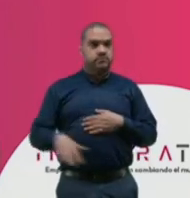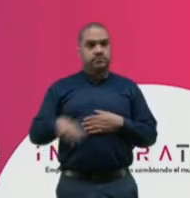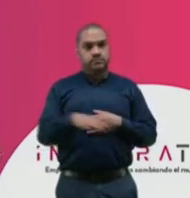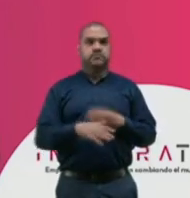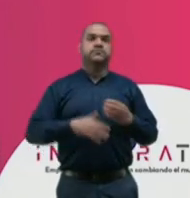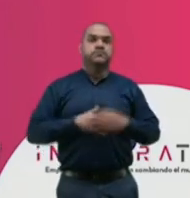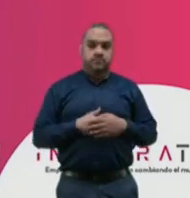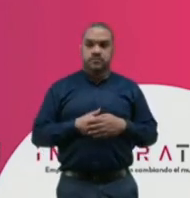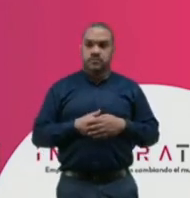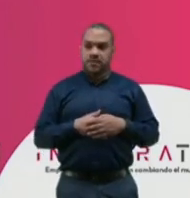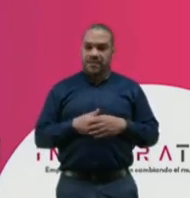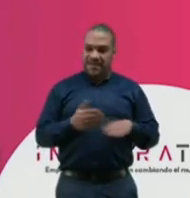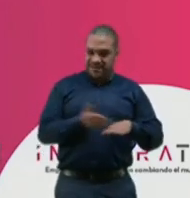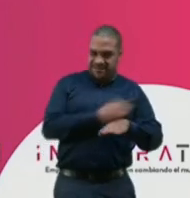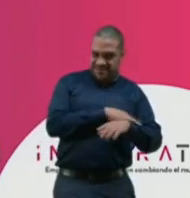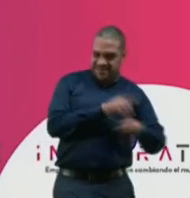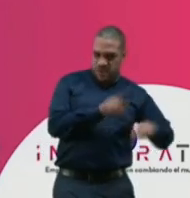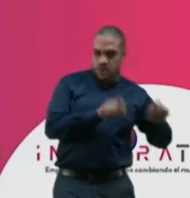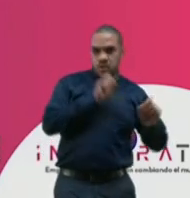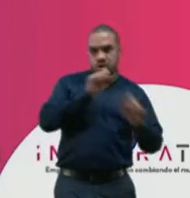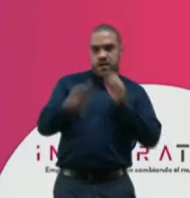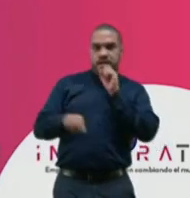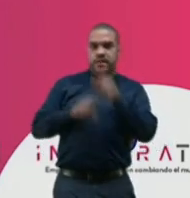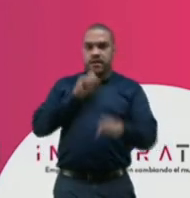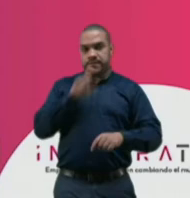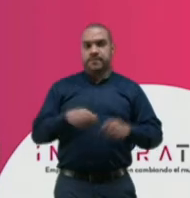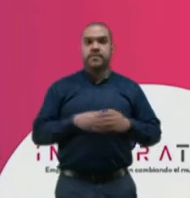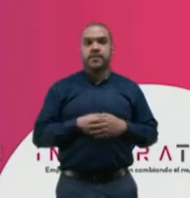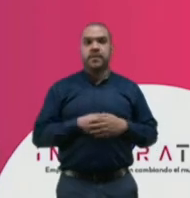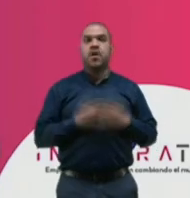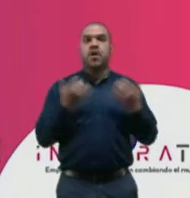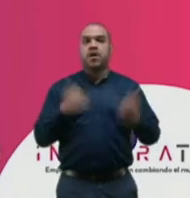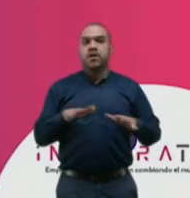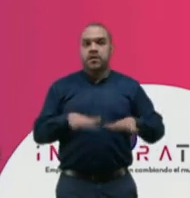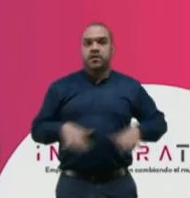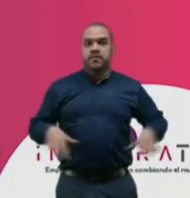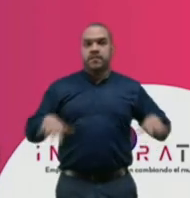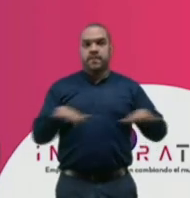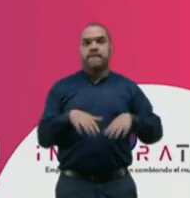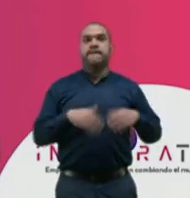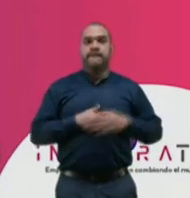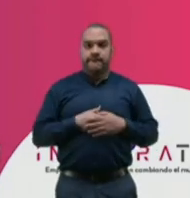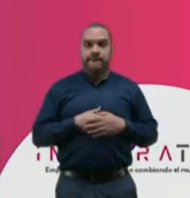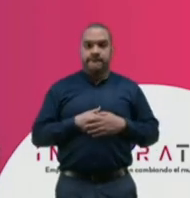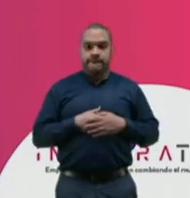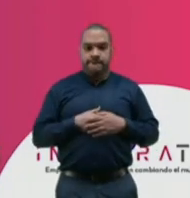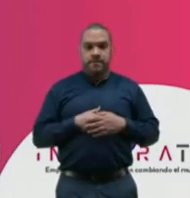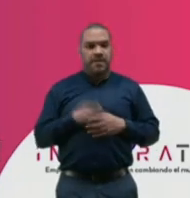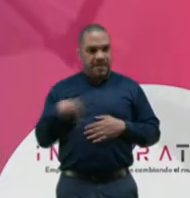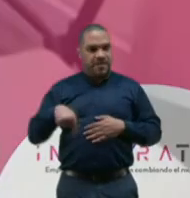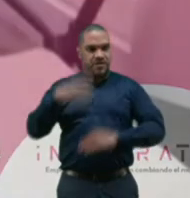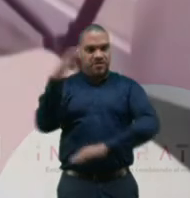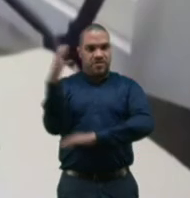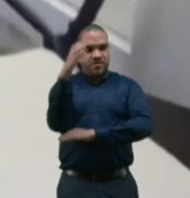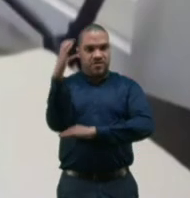Uri, estamos en un espacio privilegiado en el caso de Colombia.